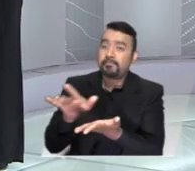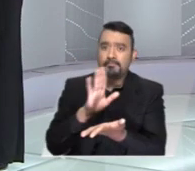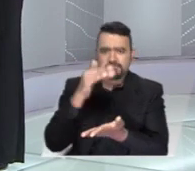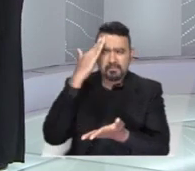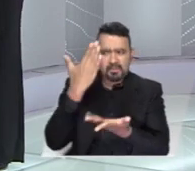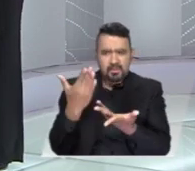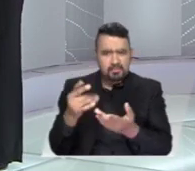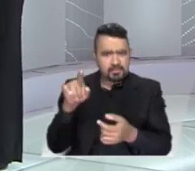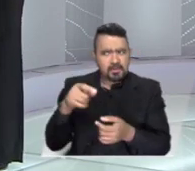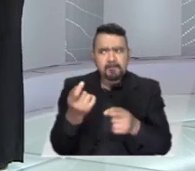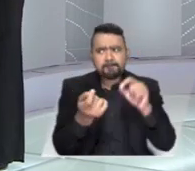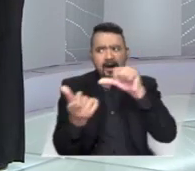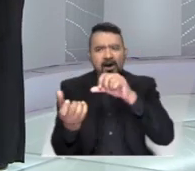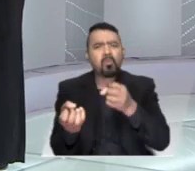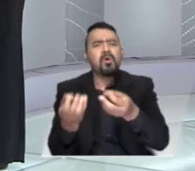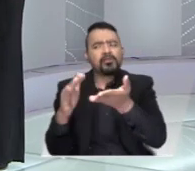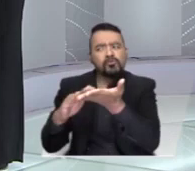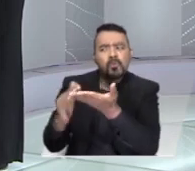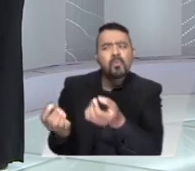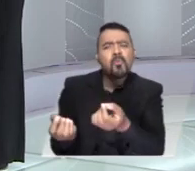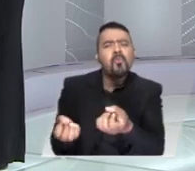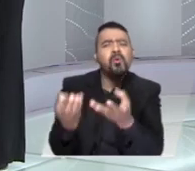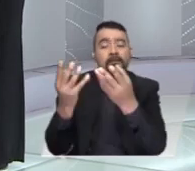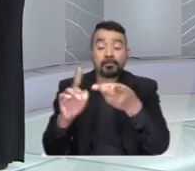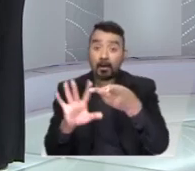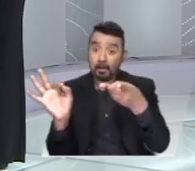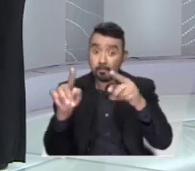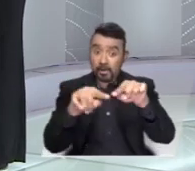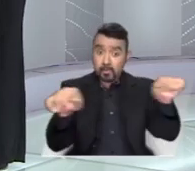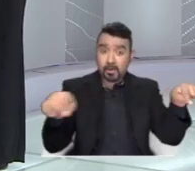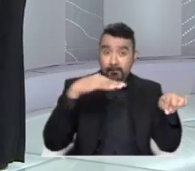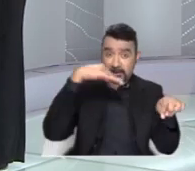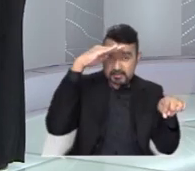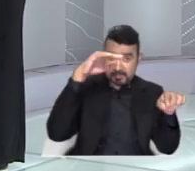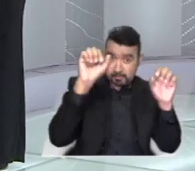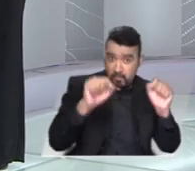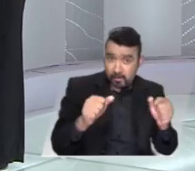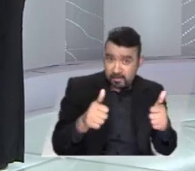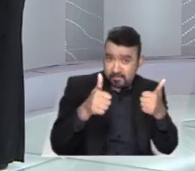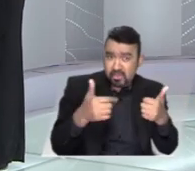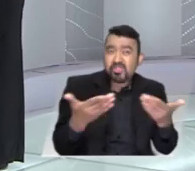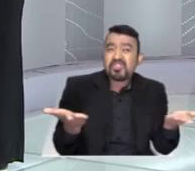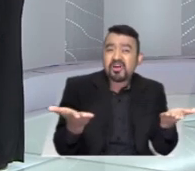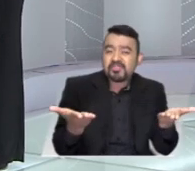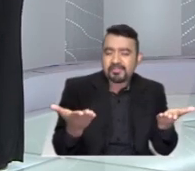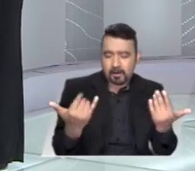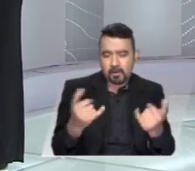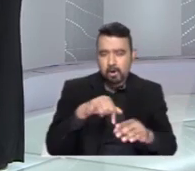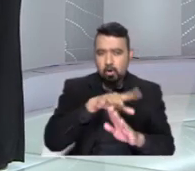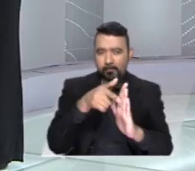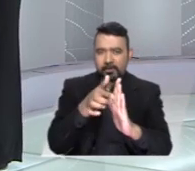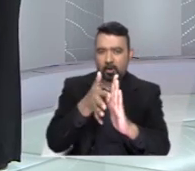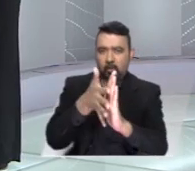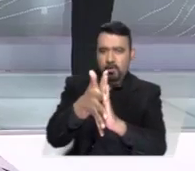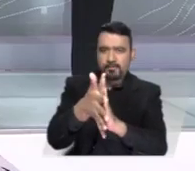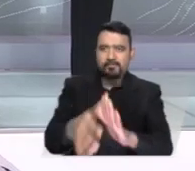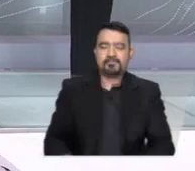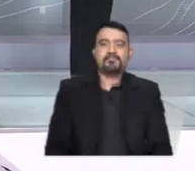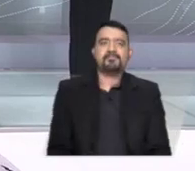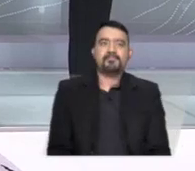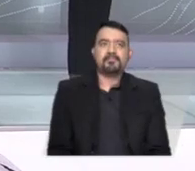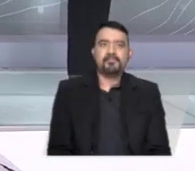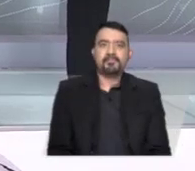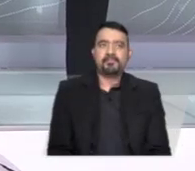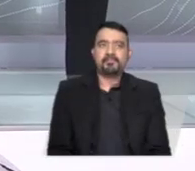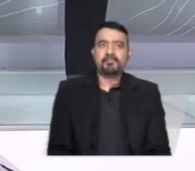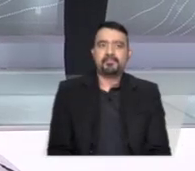no tener aeropuerto? ¿En dónde se podría construir uno nuevo? Todo esto se los contamos a continuación, Luis Horacio. Linda,